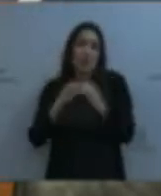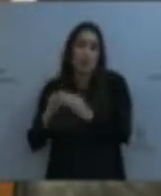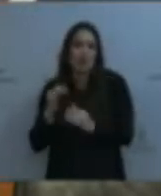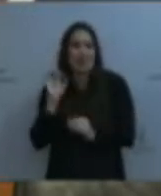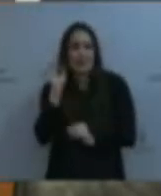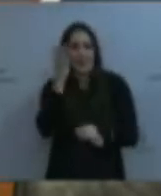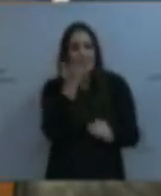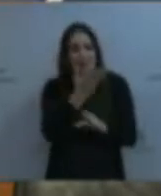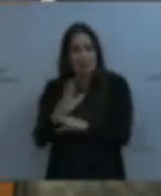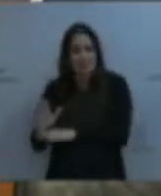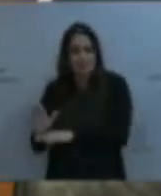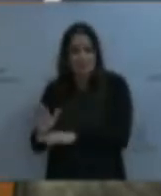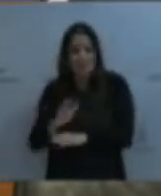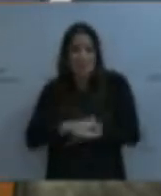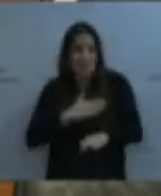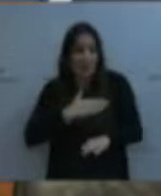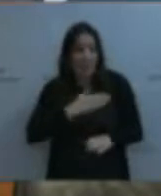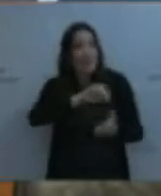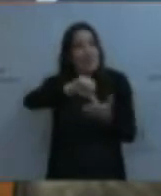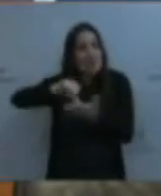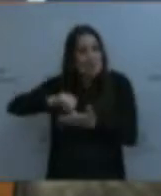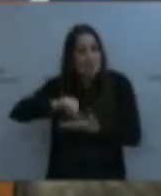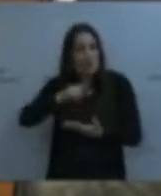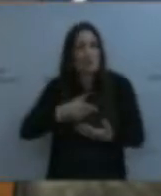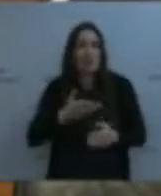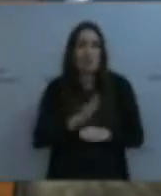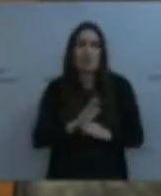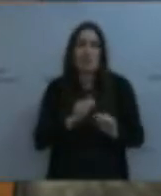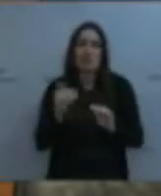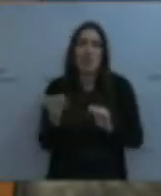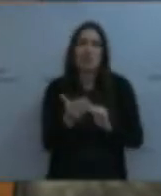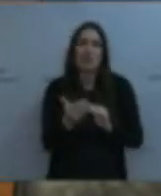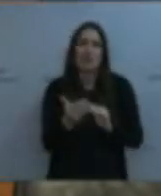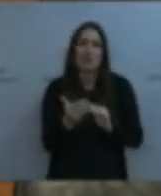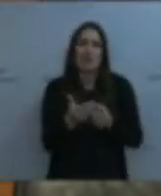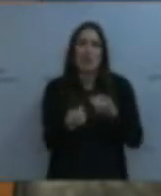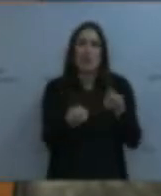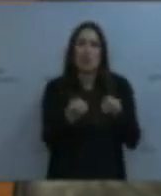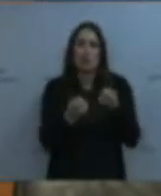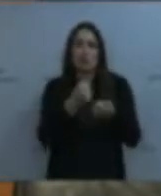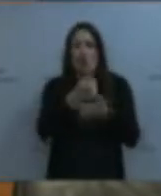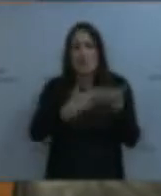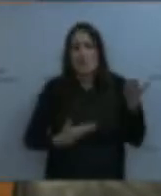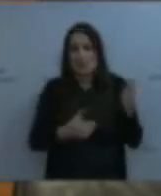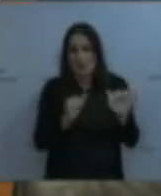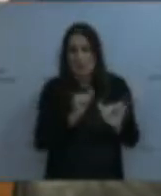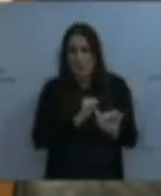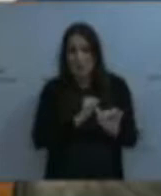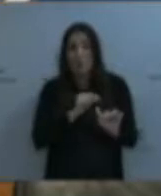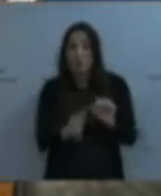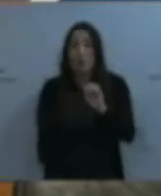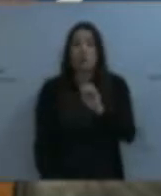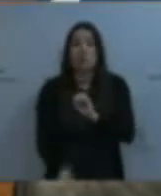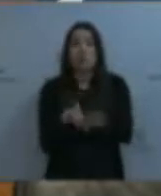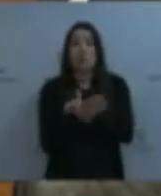ideas. Para mí, la ciudadanía está representada en el dispositivo de control de las listas de espera, que fue creado